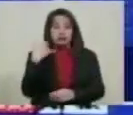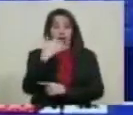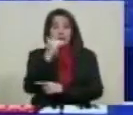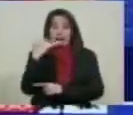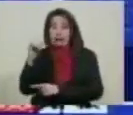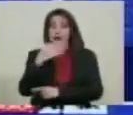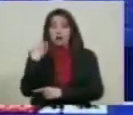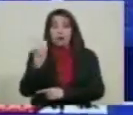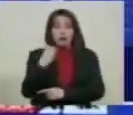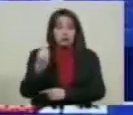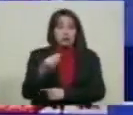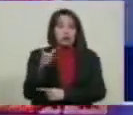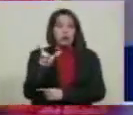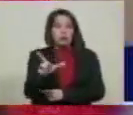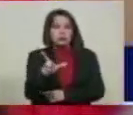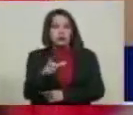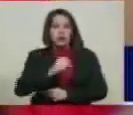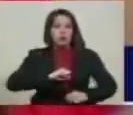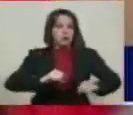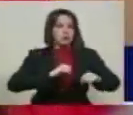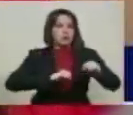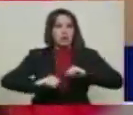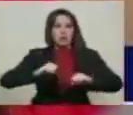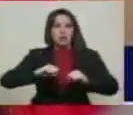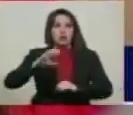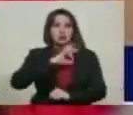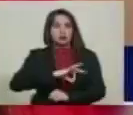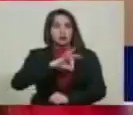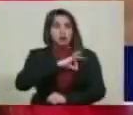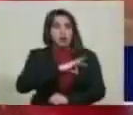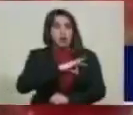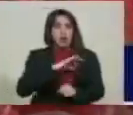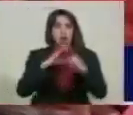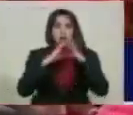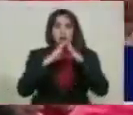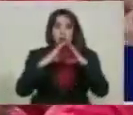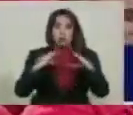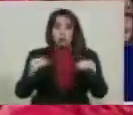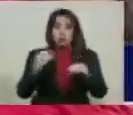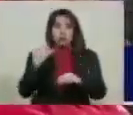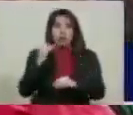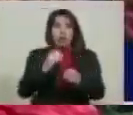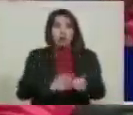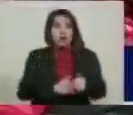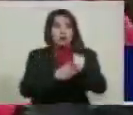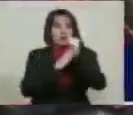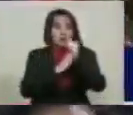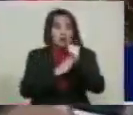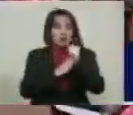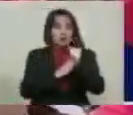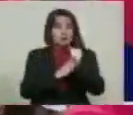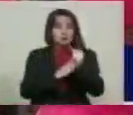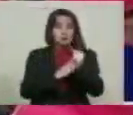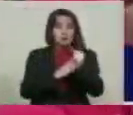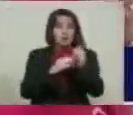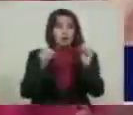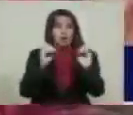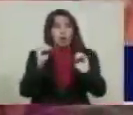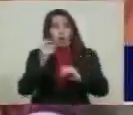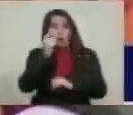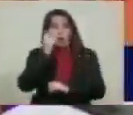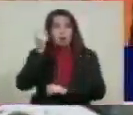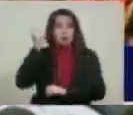los movimientos sociales. No hay un rincón del país donde no haya un líder o una lideresa